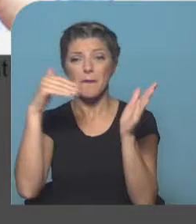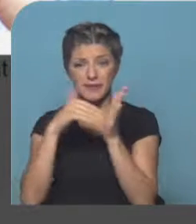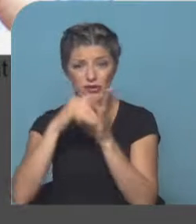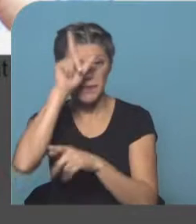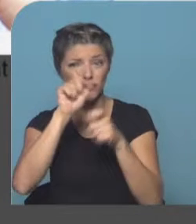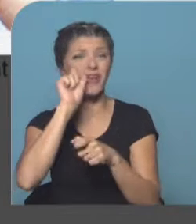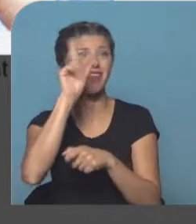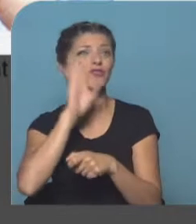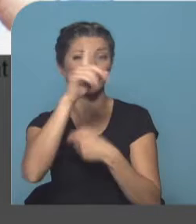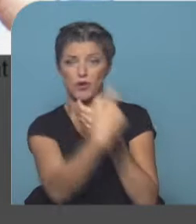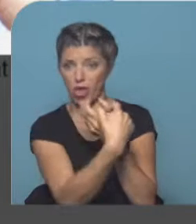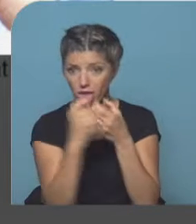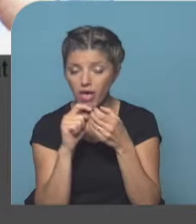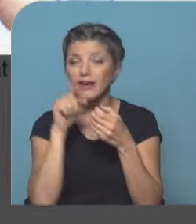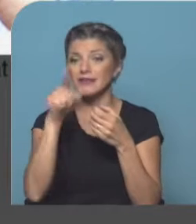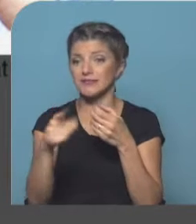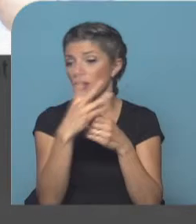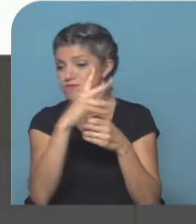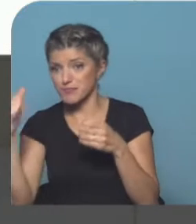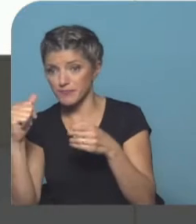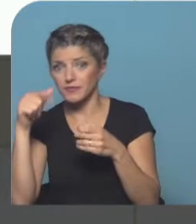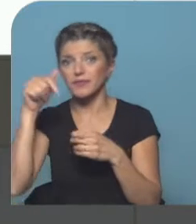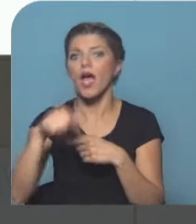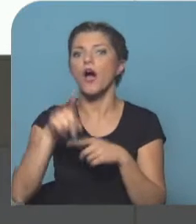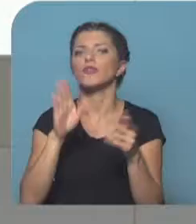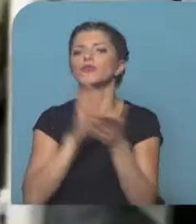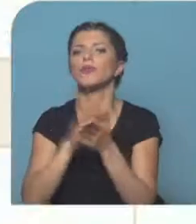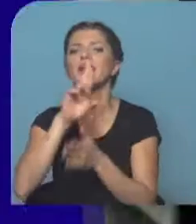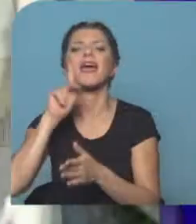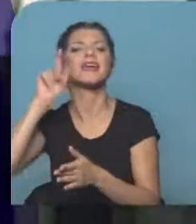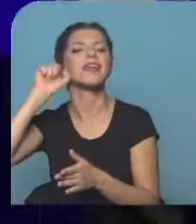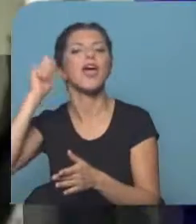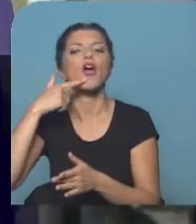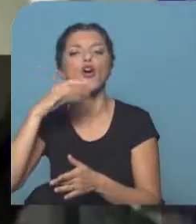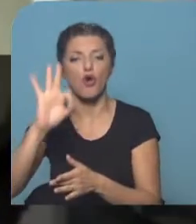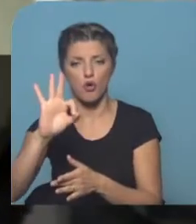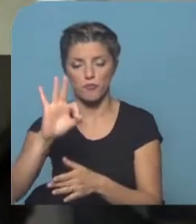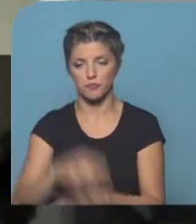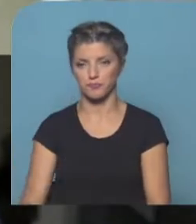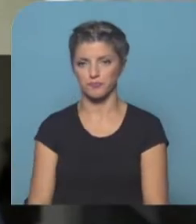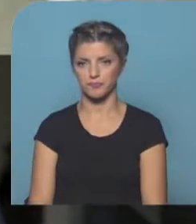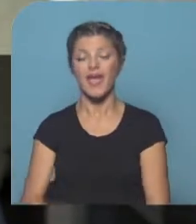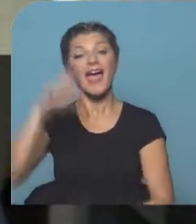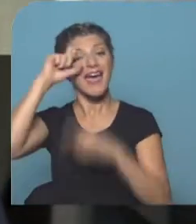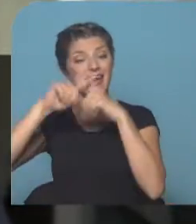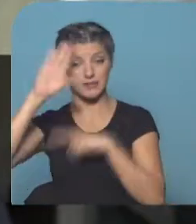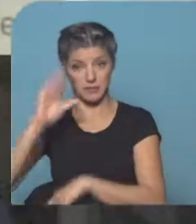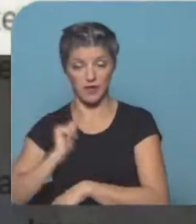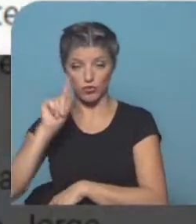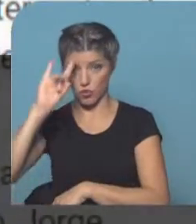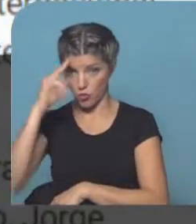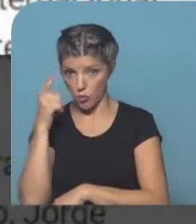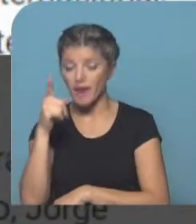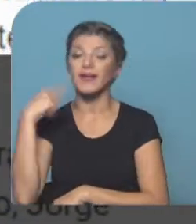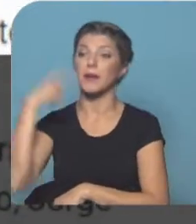la empresa está dedicada a riesgos crediticios ex militar uruguayo fue detenido en